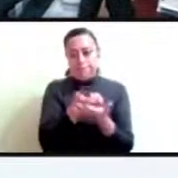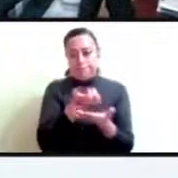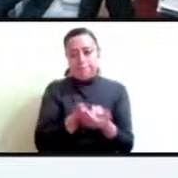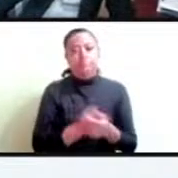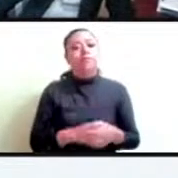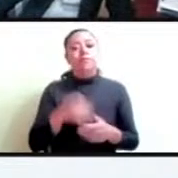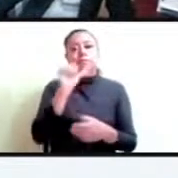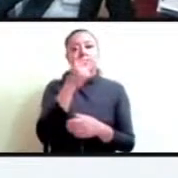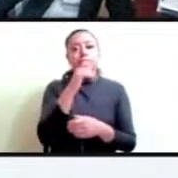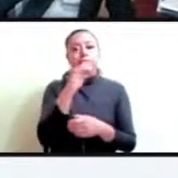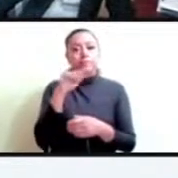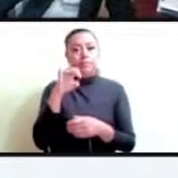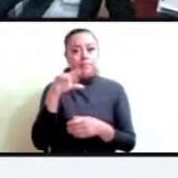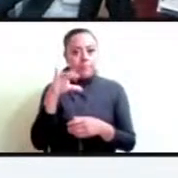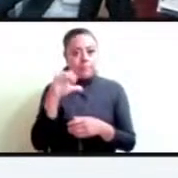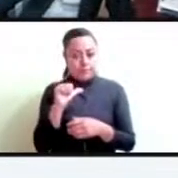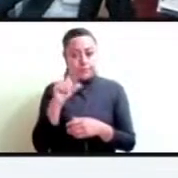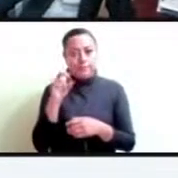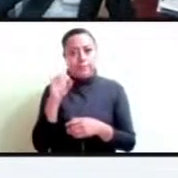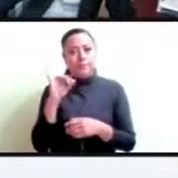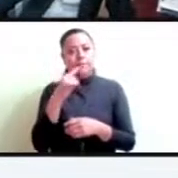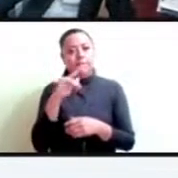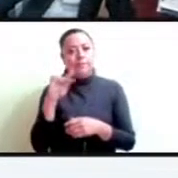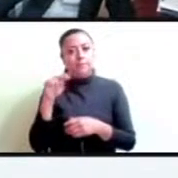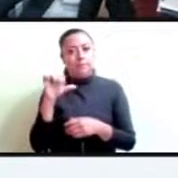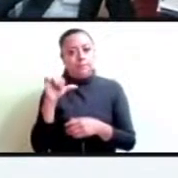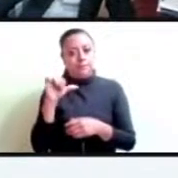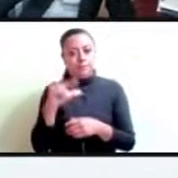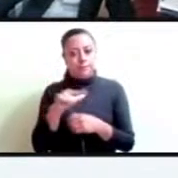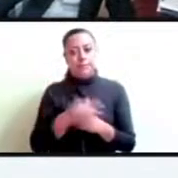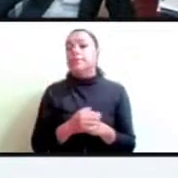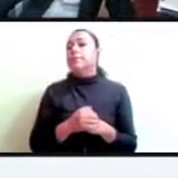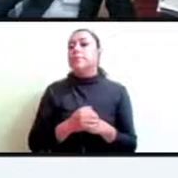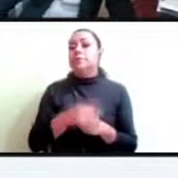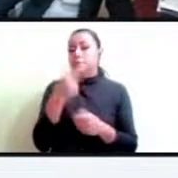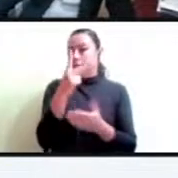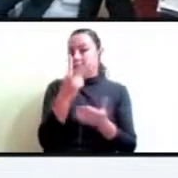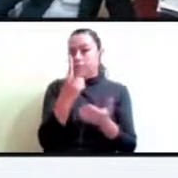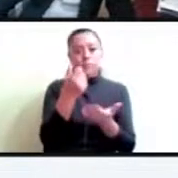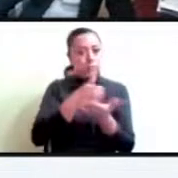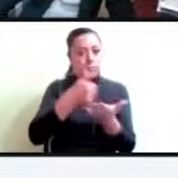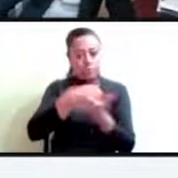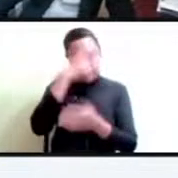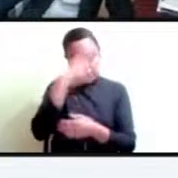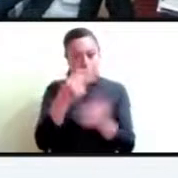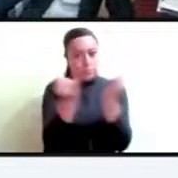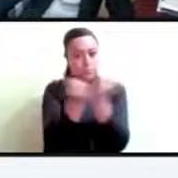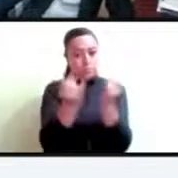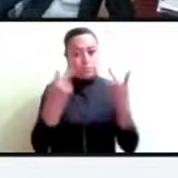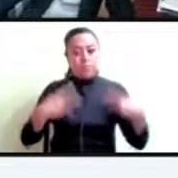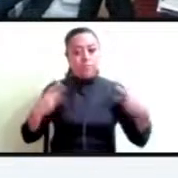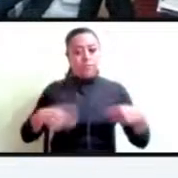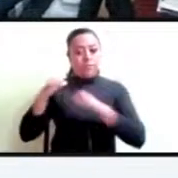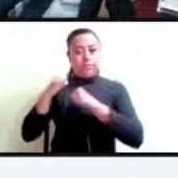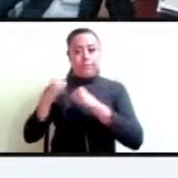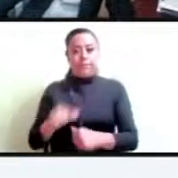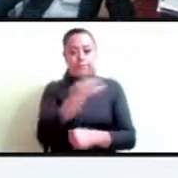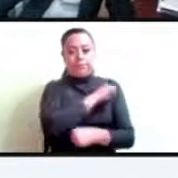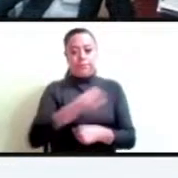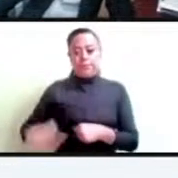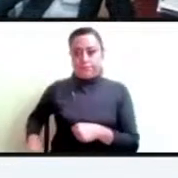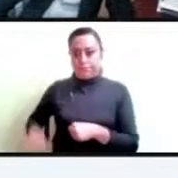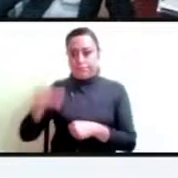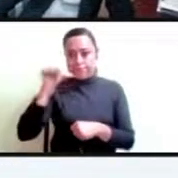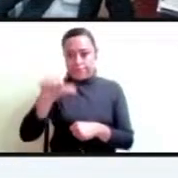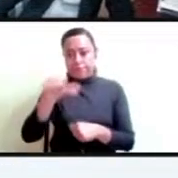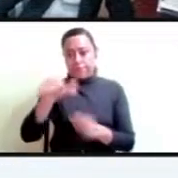Pública, ambas de la Ciudad de México, así como a las personas titulares de las 16 alcaldías de la Ciudad de México,